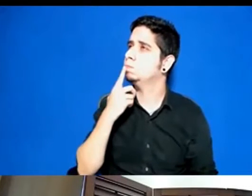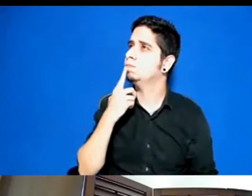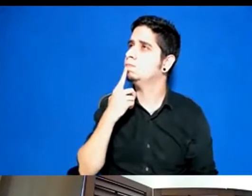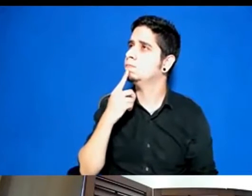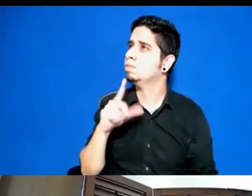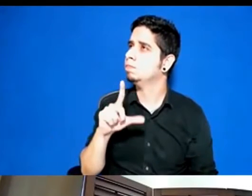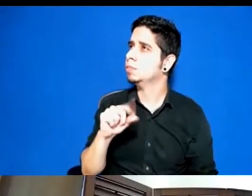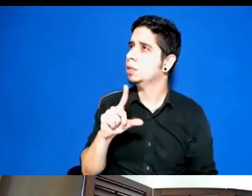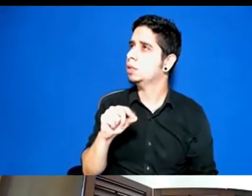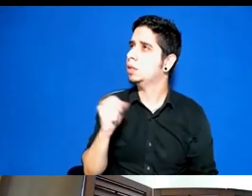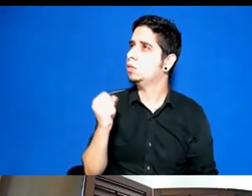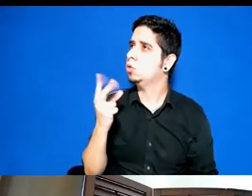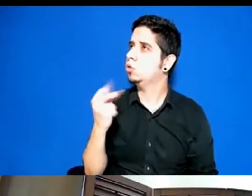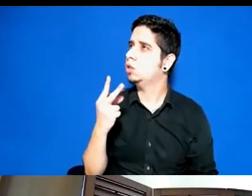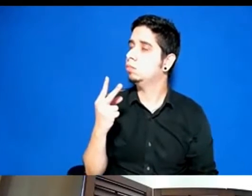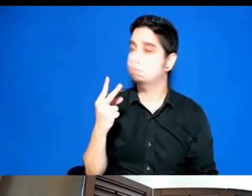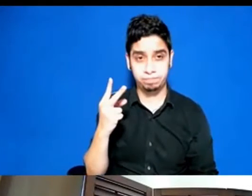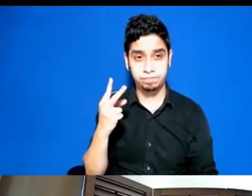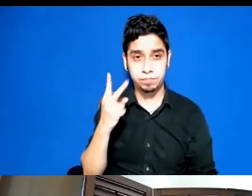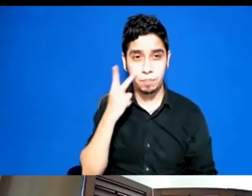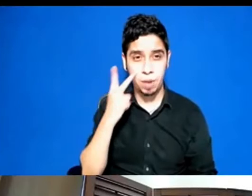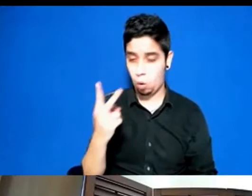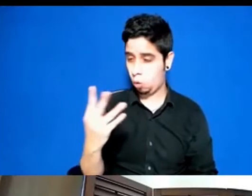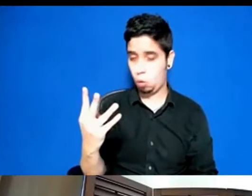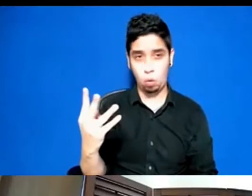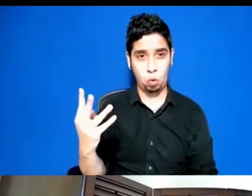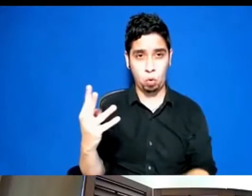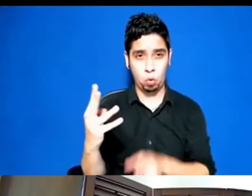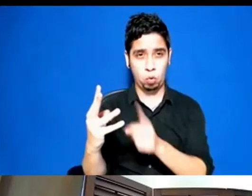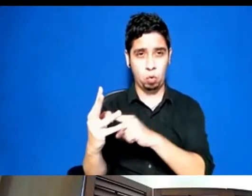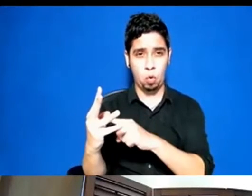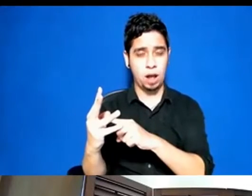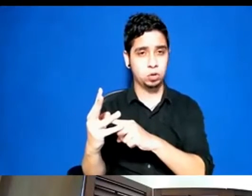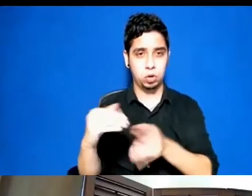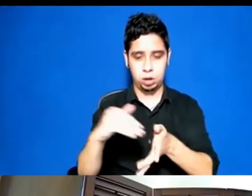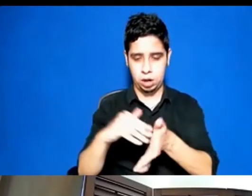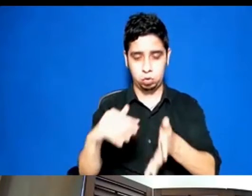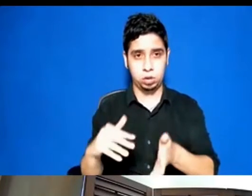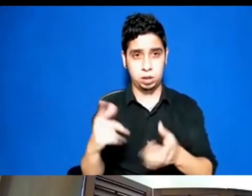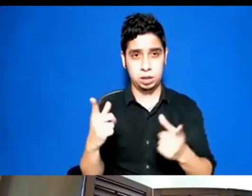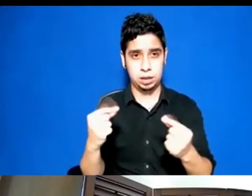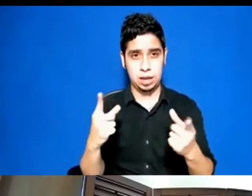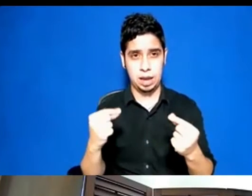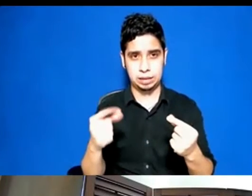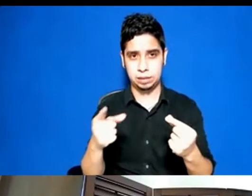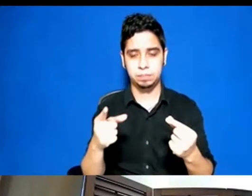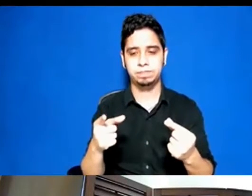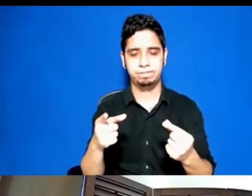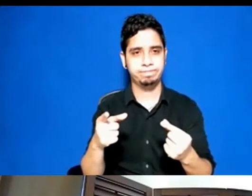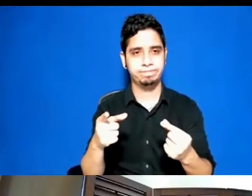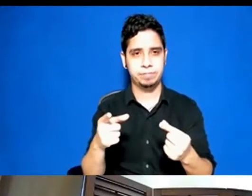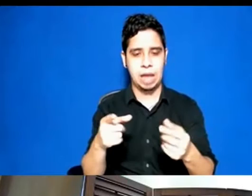2012, veo a estos 4 muchachos estudiantes poniendo 4 estacas. Ajá. Y una